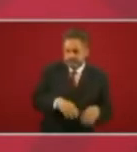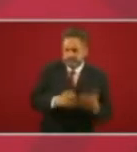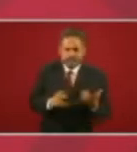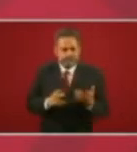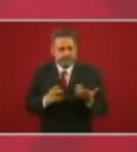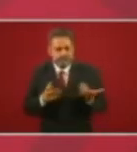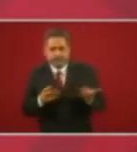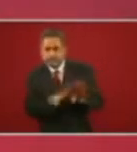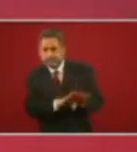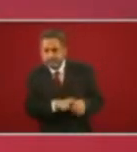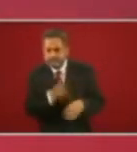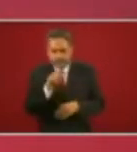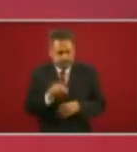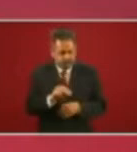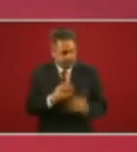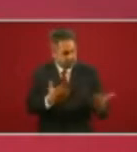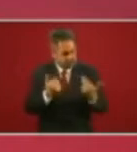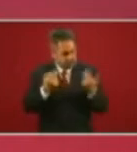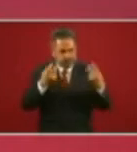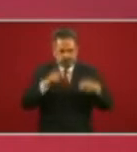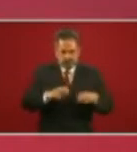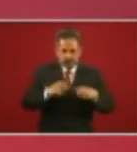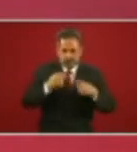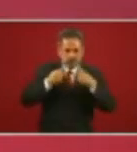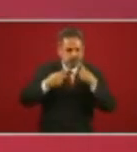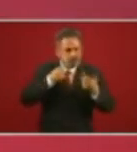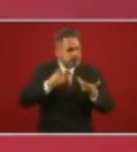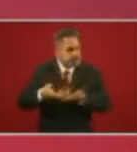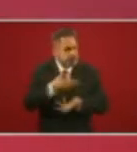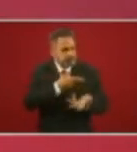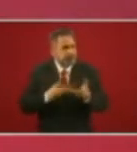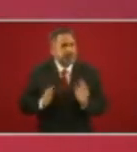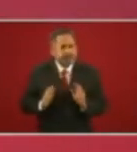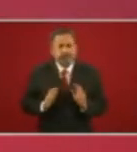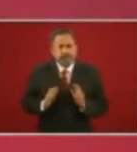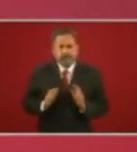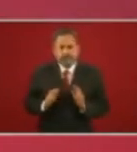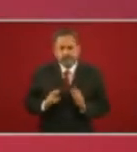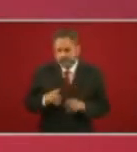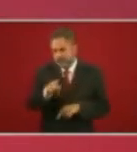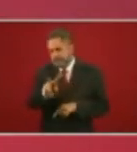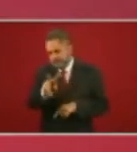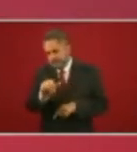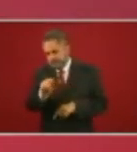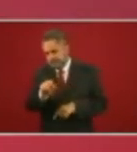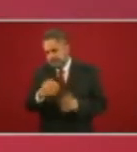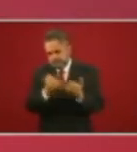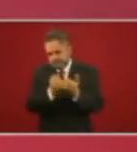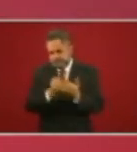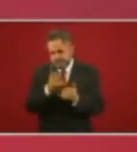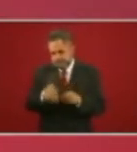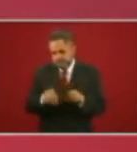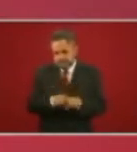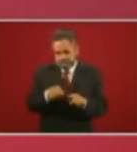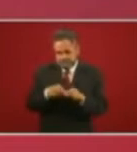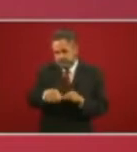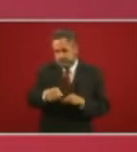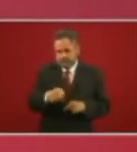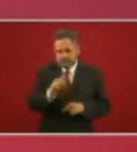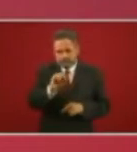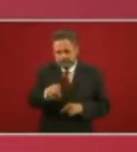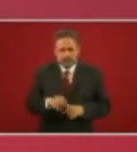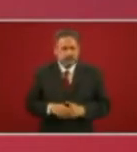que no se cierren estos centros de trabajo, y lo vamos a hacer también, en este